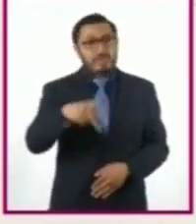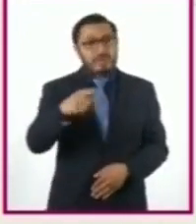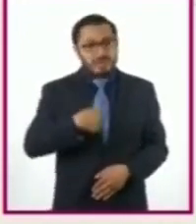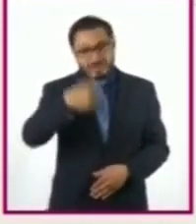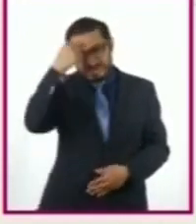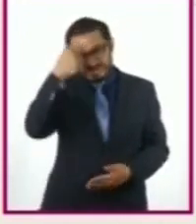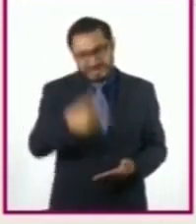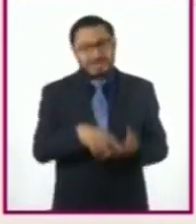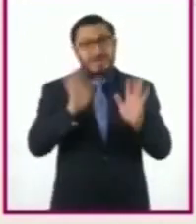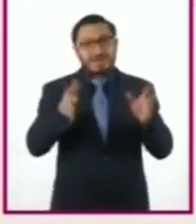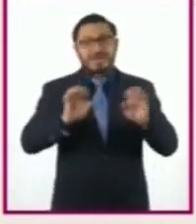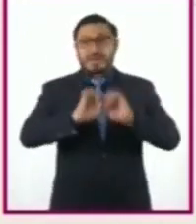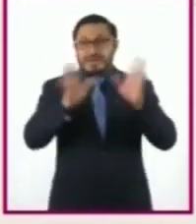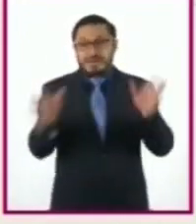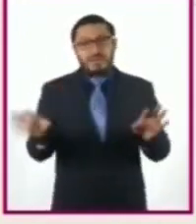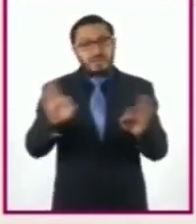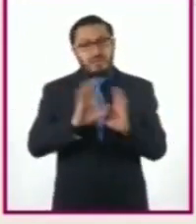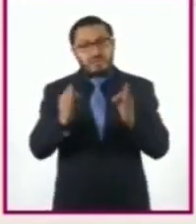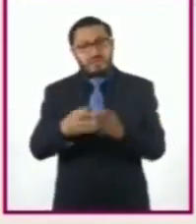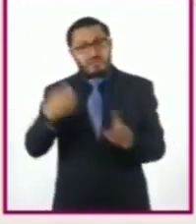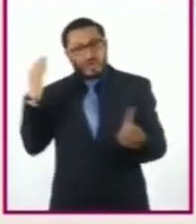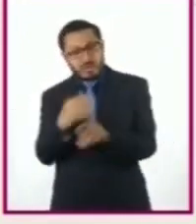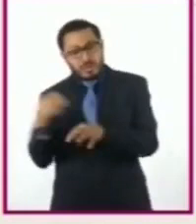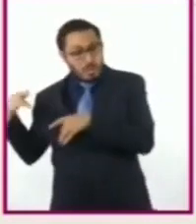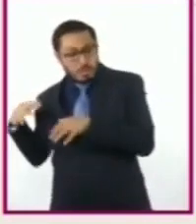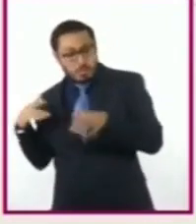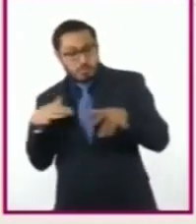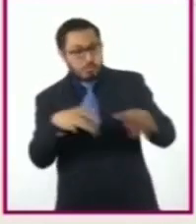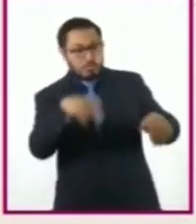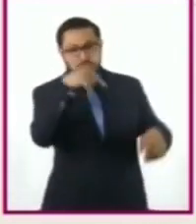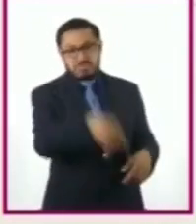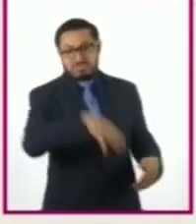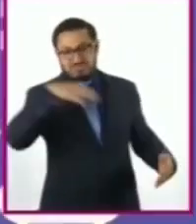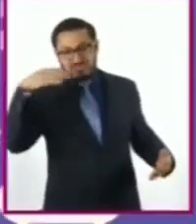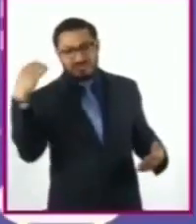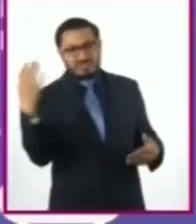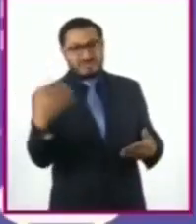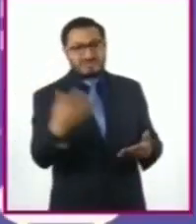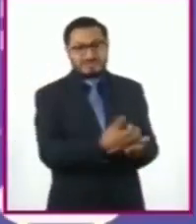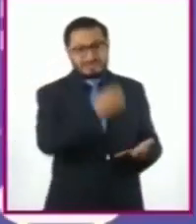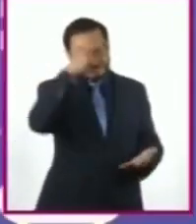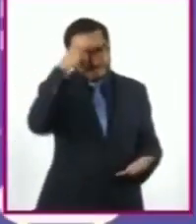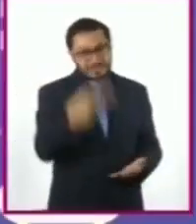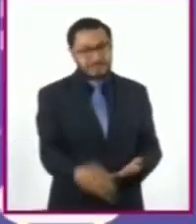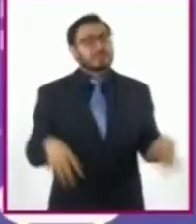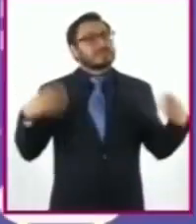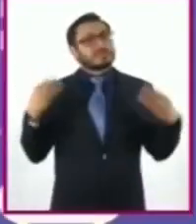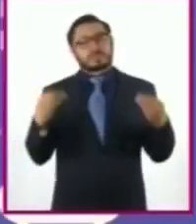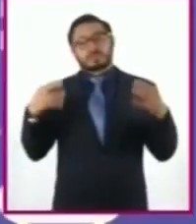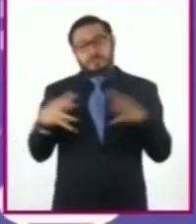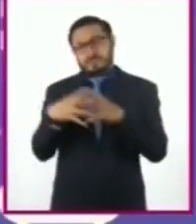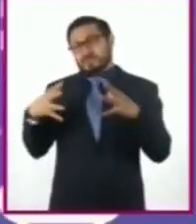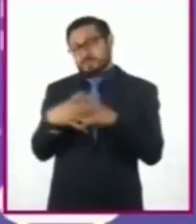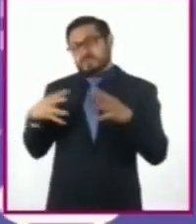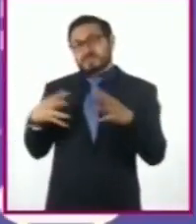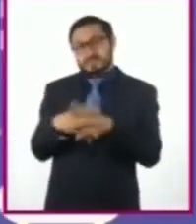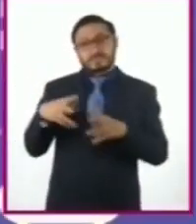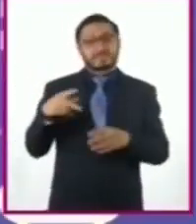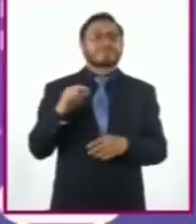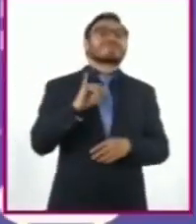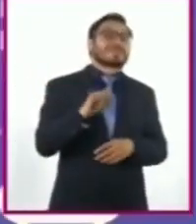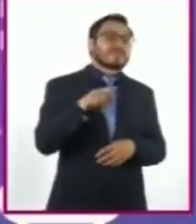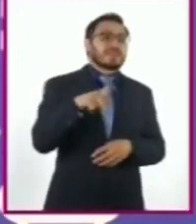y gobernar un territorio generó muchos conflictos entre ellos. Así es, pero poco a